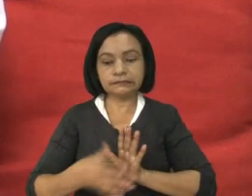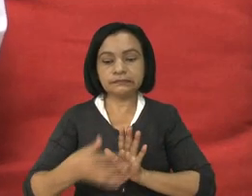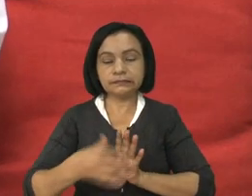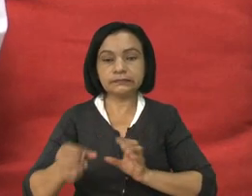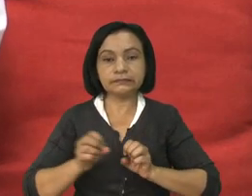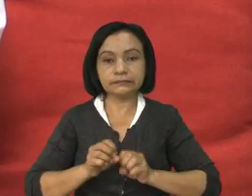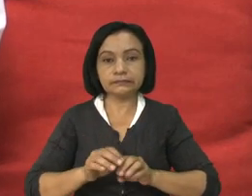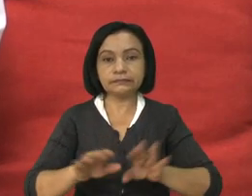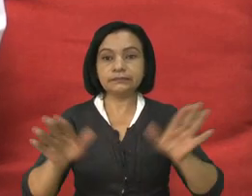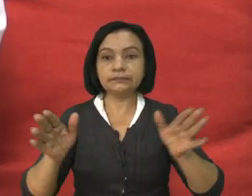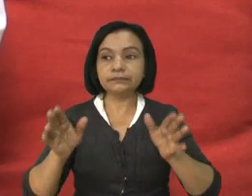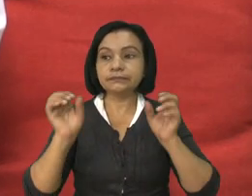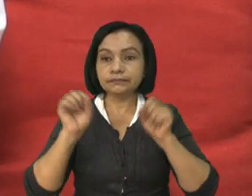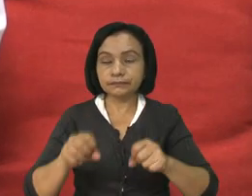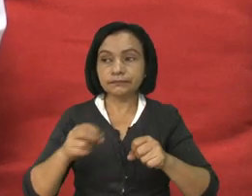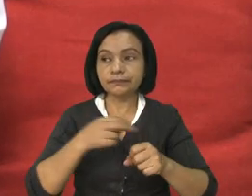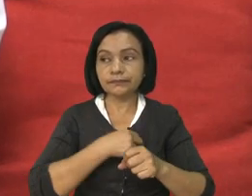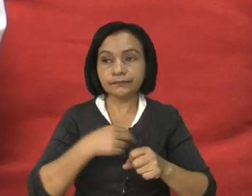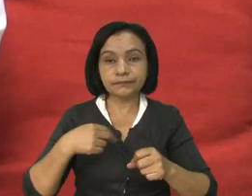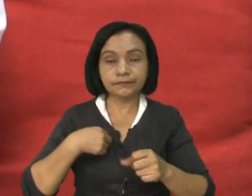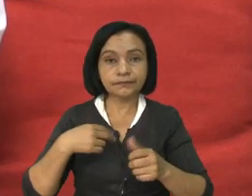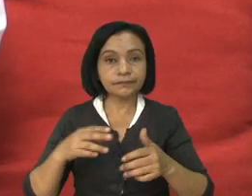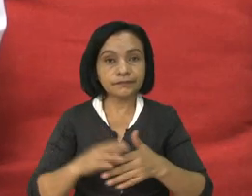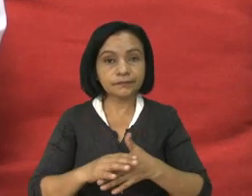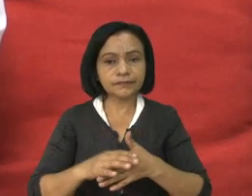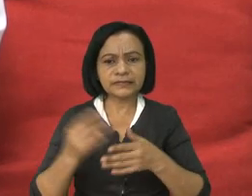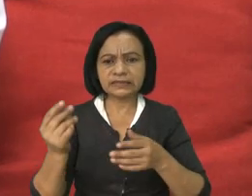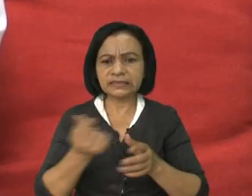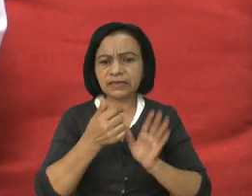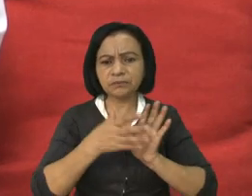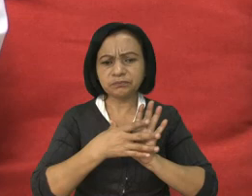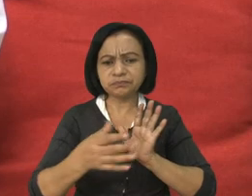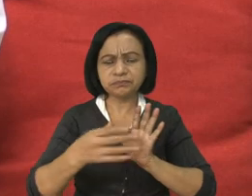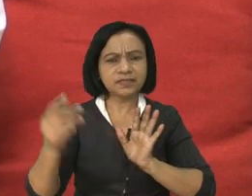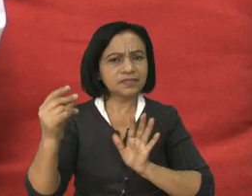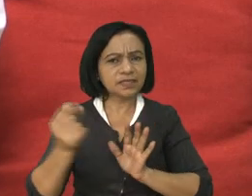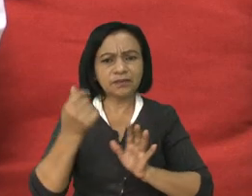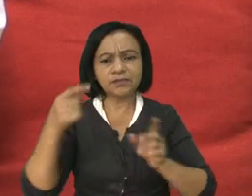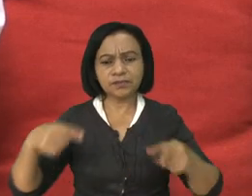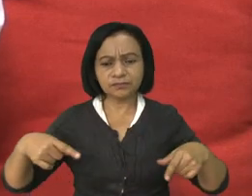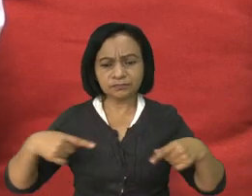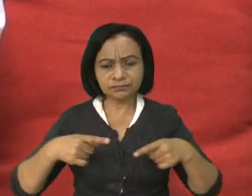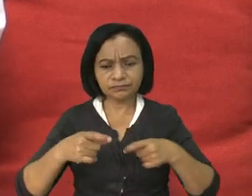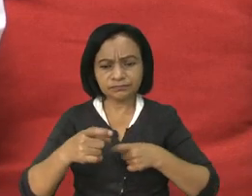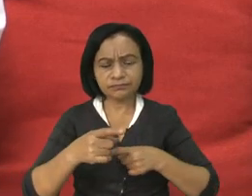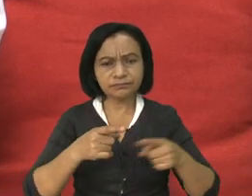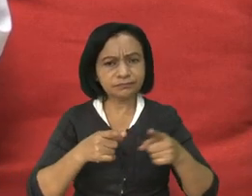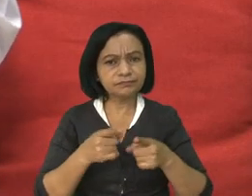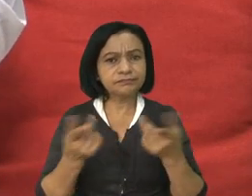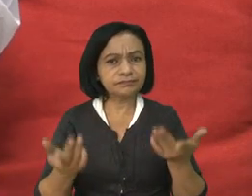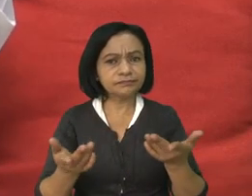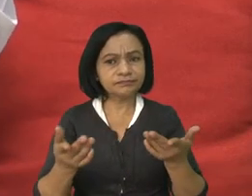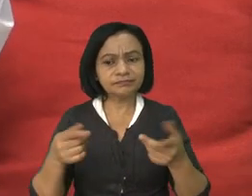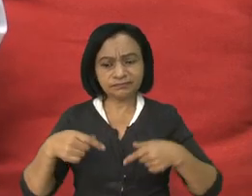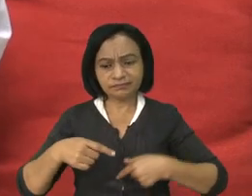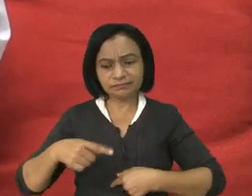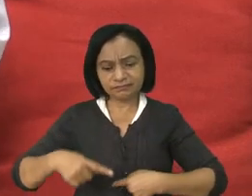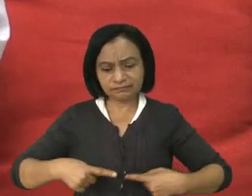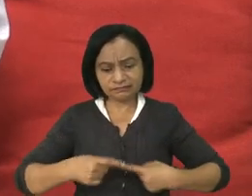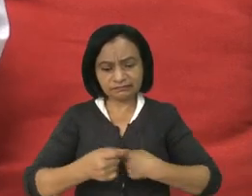los parásitos tienen un nivel de replicación bastante rápido. Entonces, estos